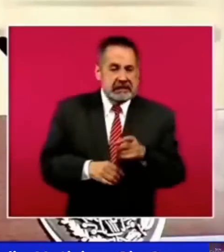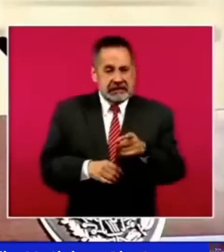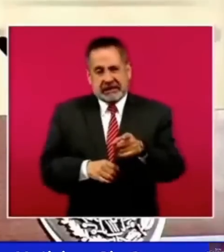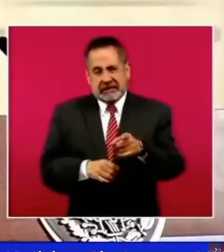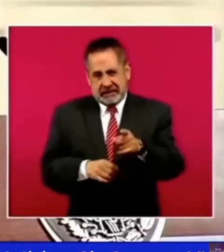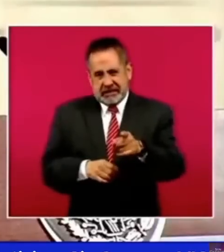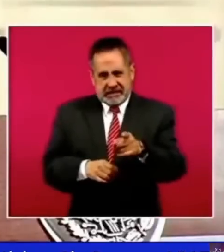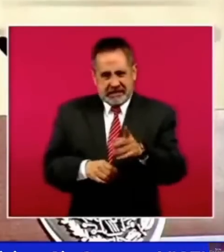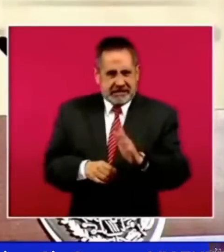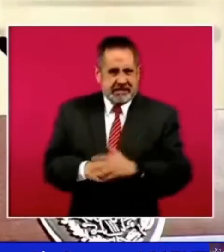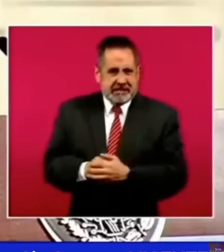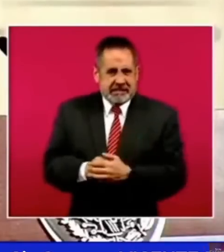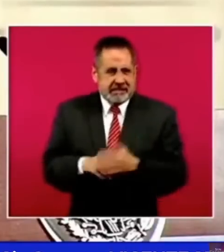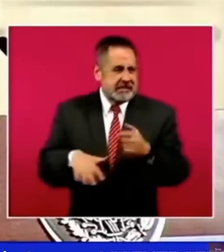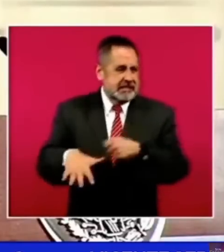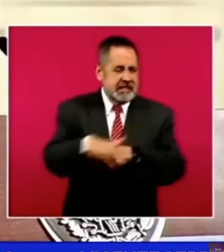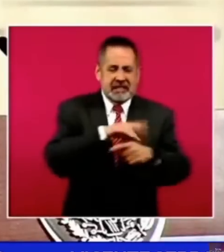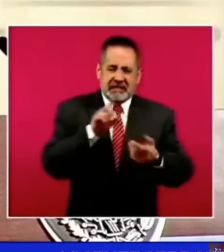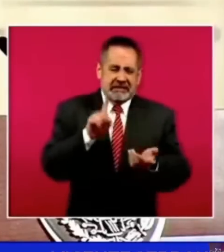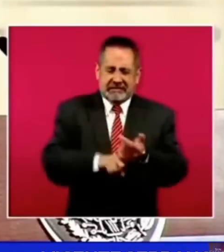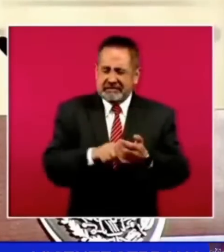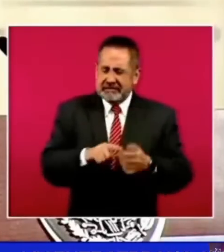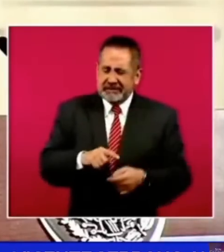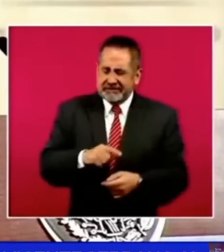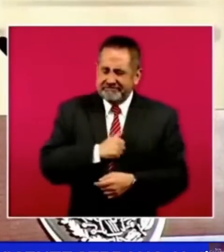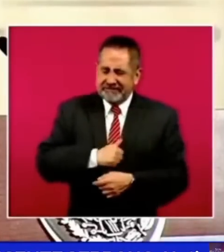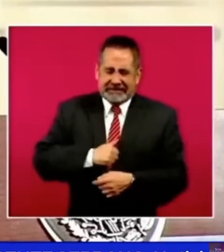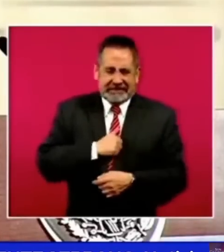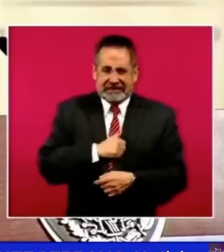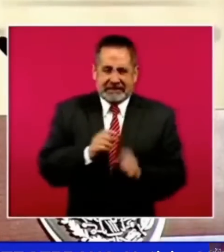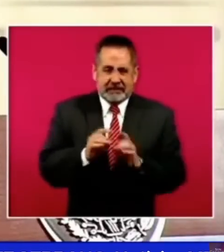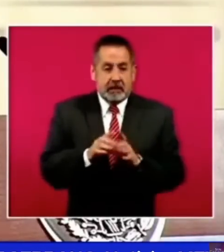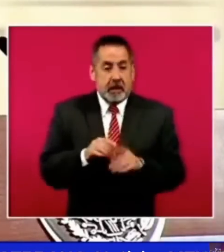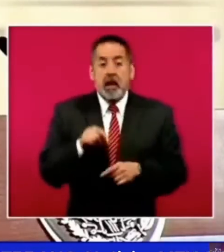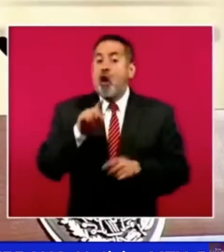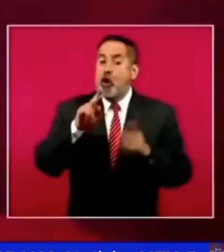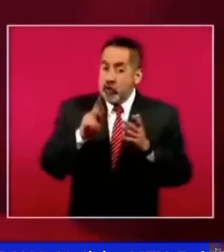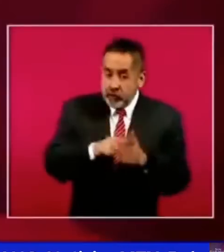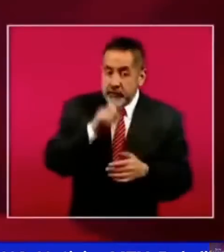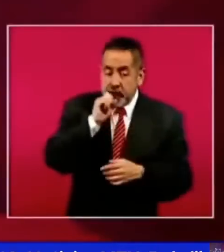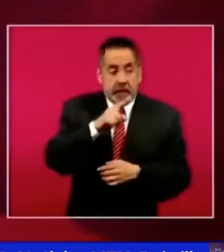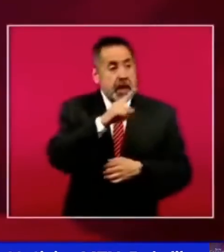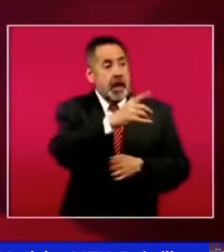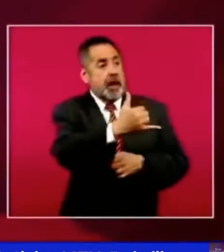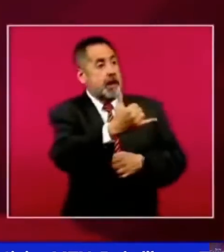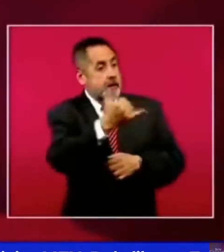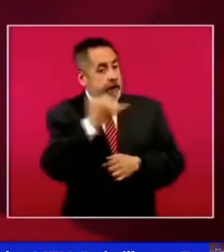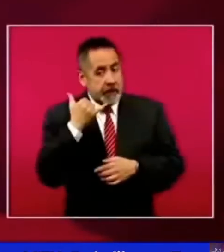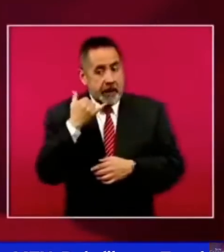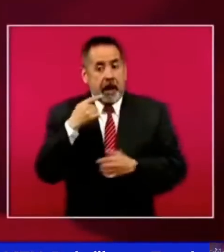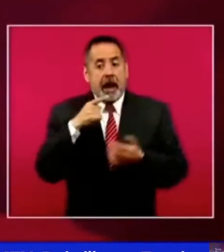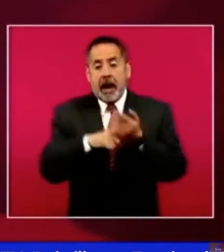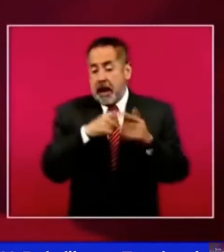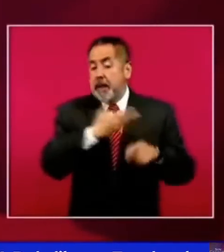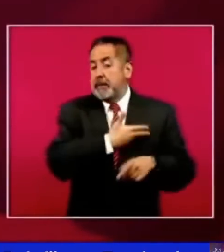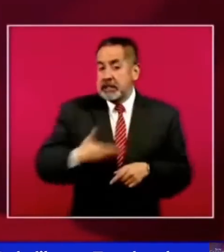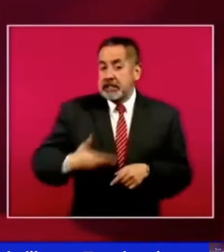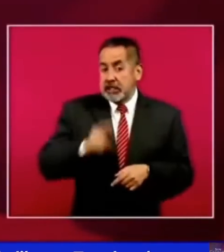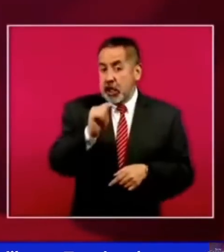ese hecho lamentable. Y me habló también el presidente Trump